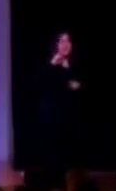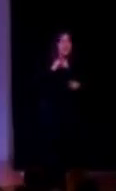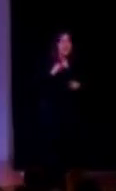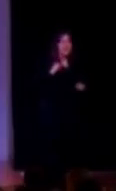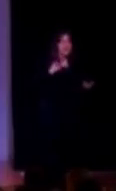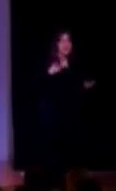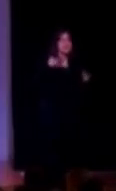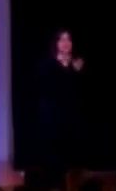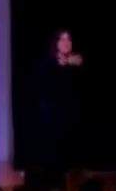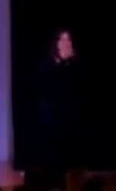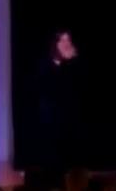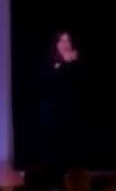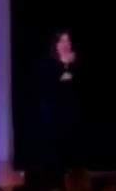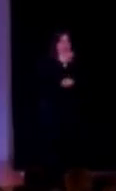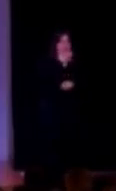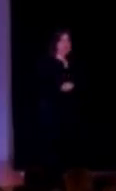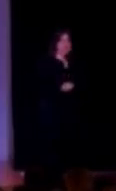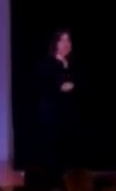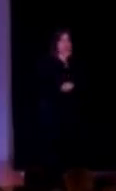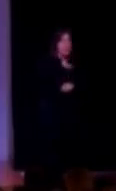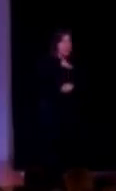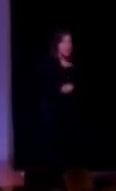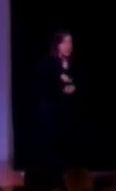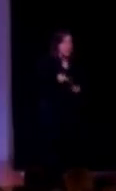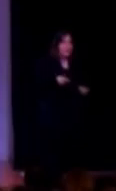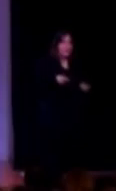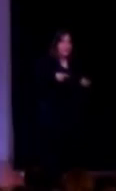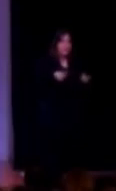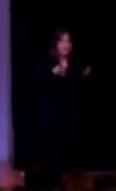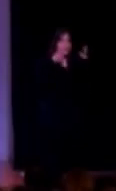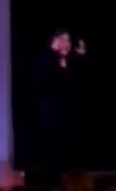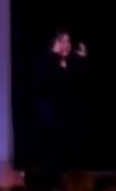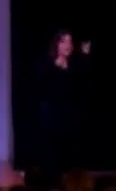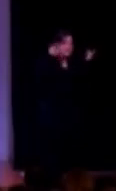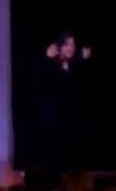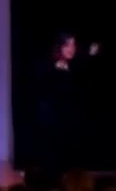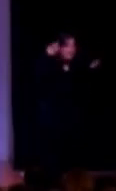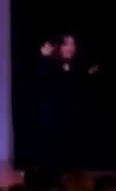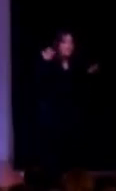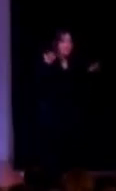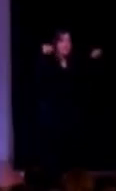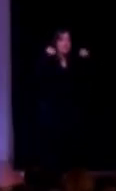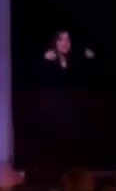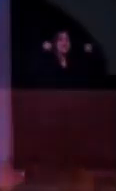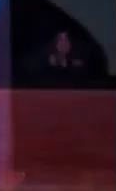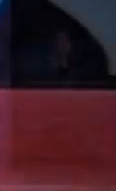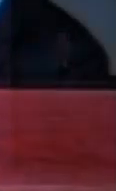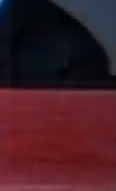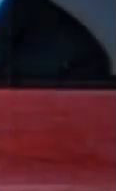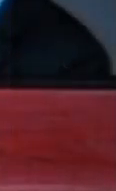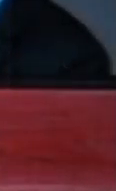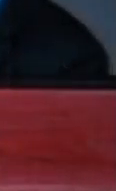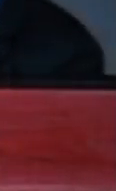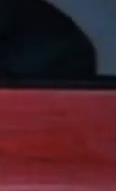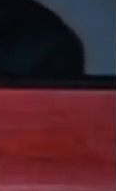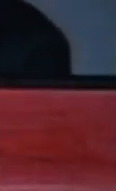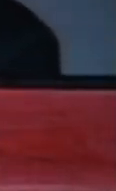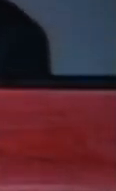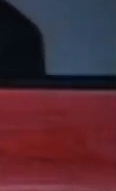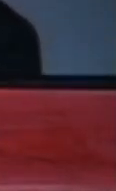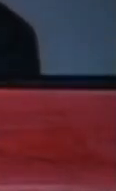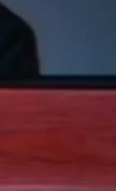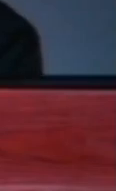la conciencia y la actividad y de la práctica profesional, en que una